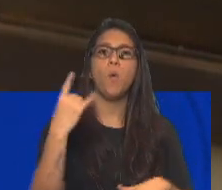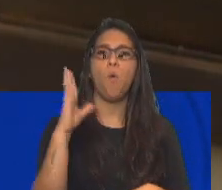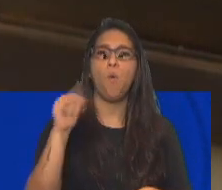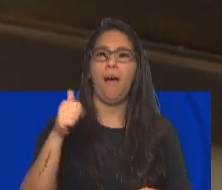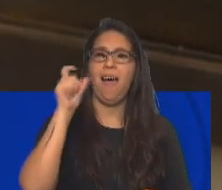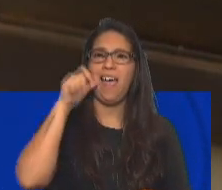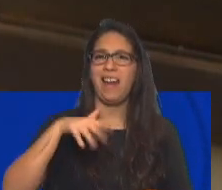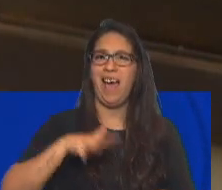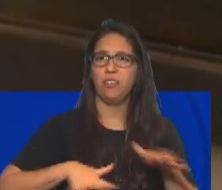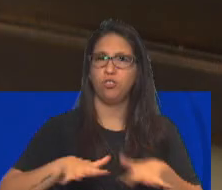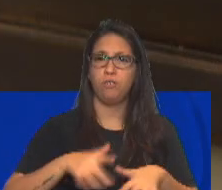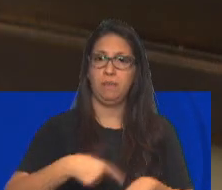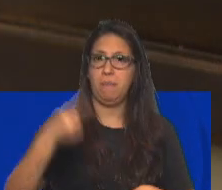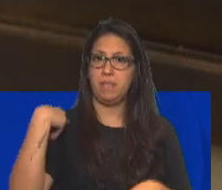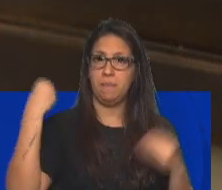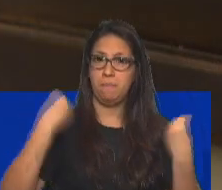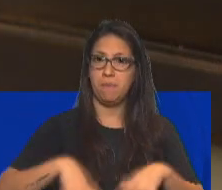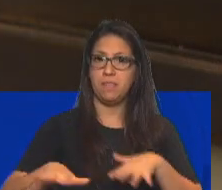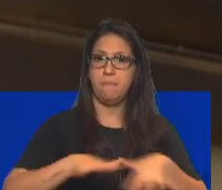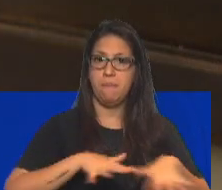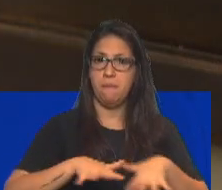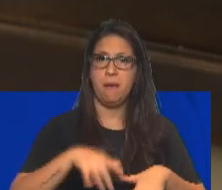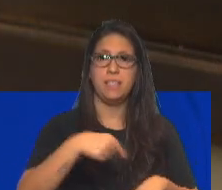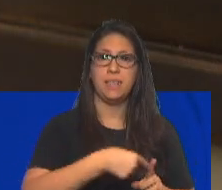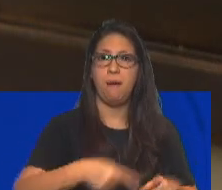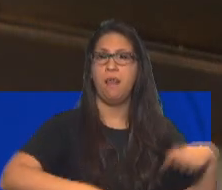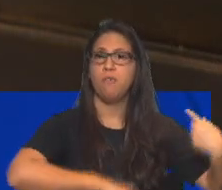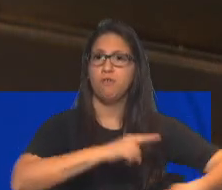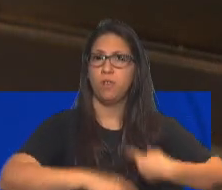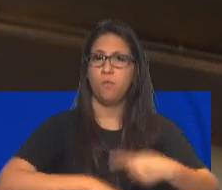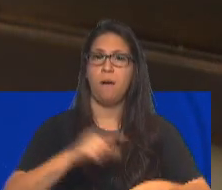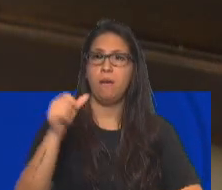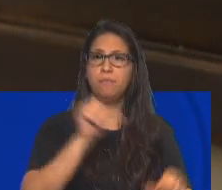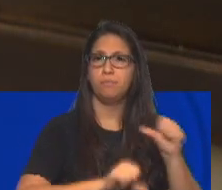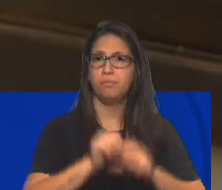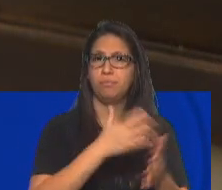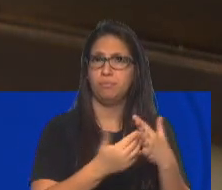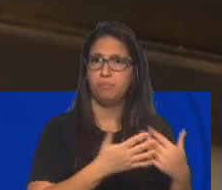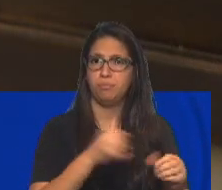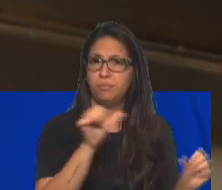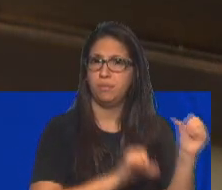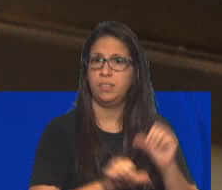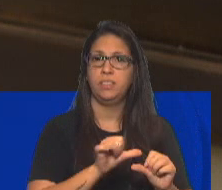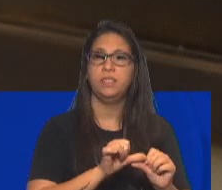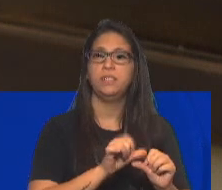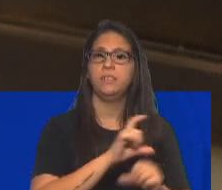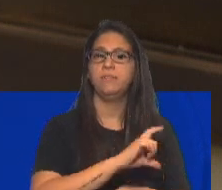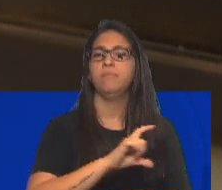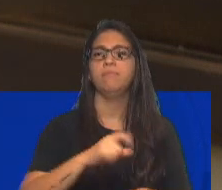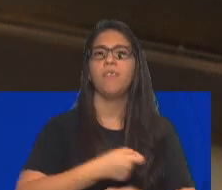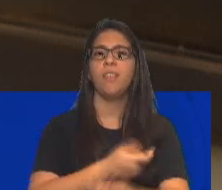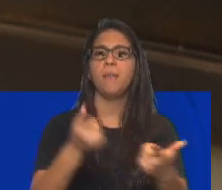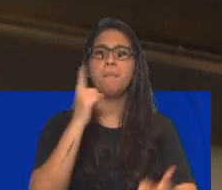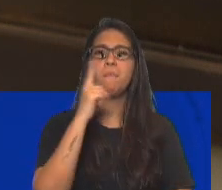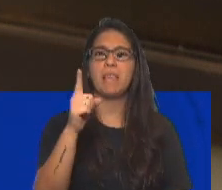inició la preparación la semana pasada. Esta semana continuaremos elaborando los repelentes y la idea es entregar aproximadamente